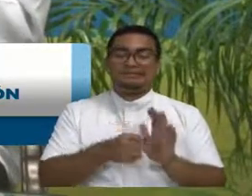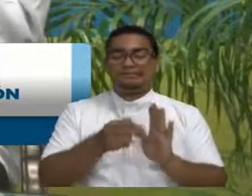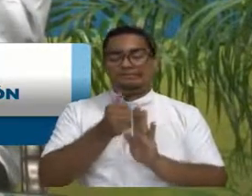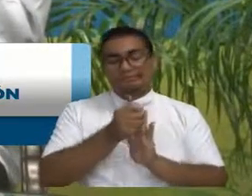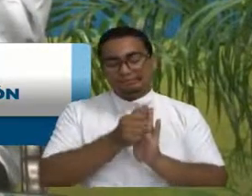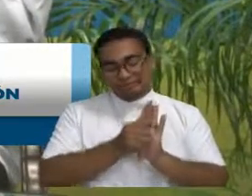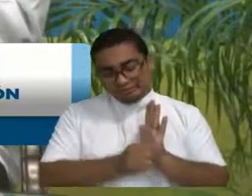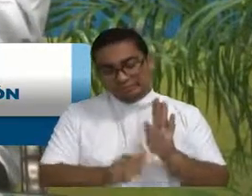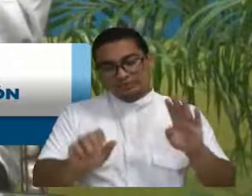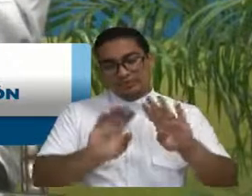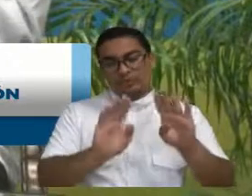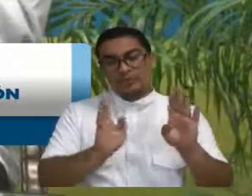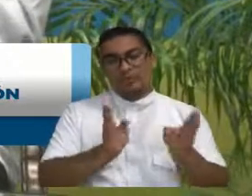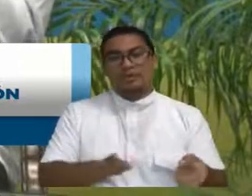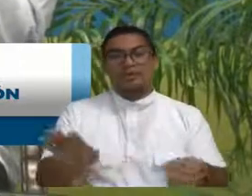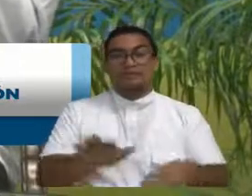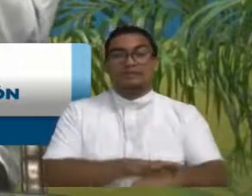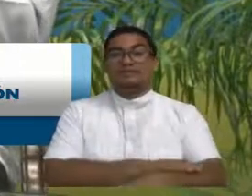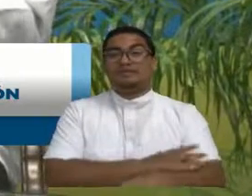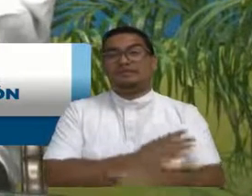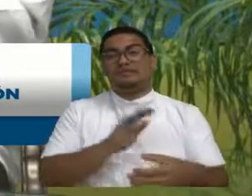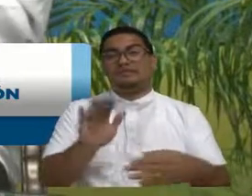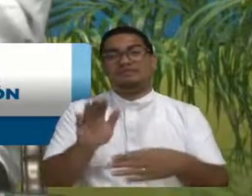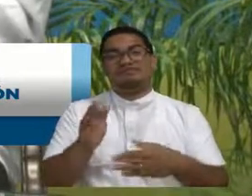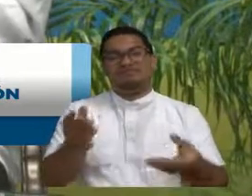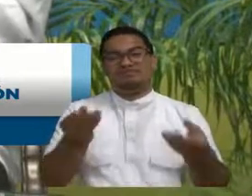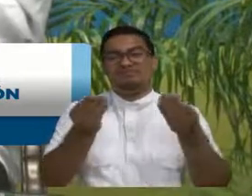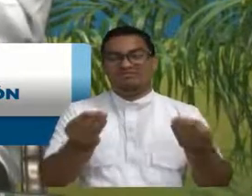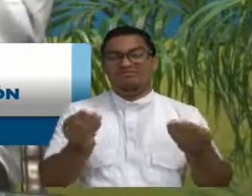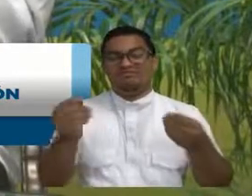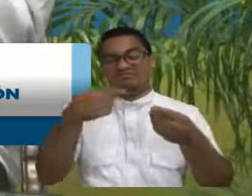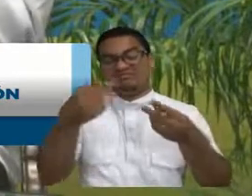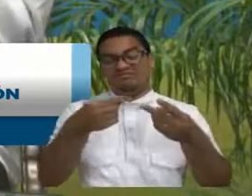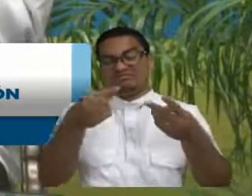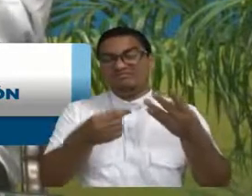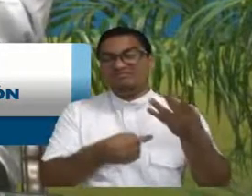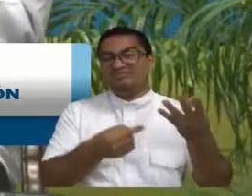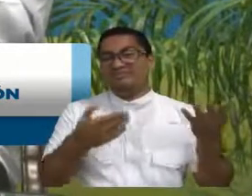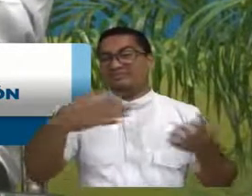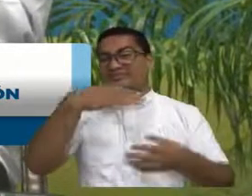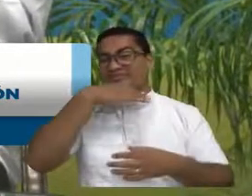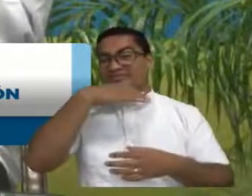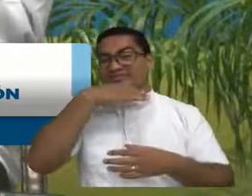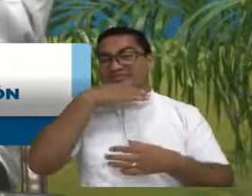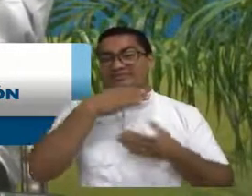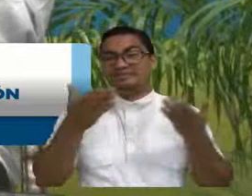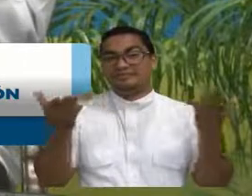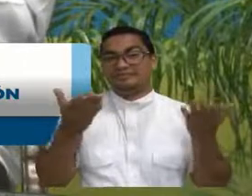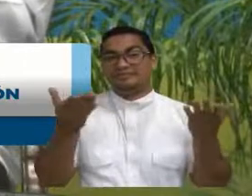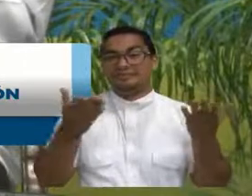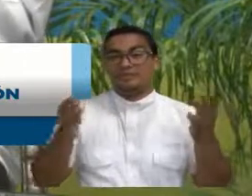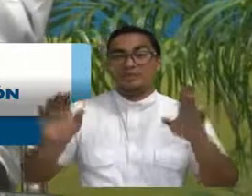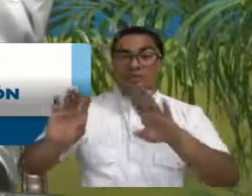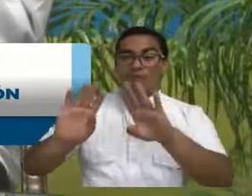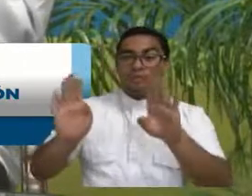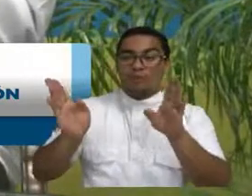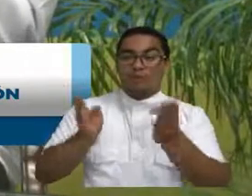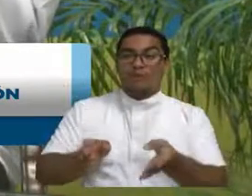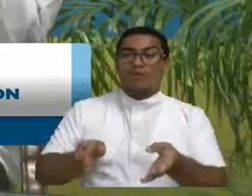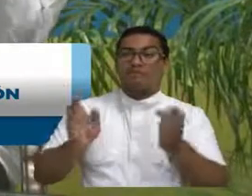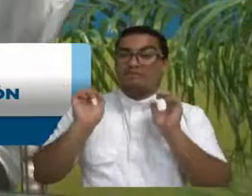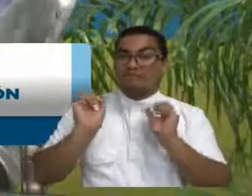los síntomas lógicamente van a ser más intensos y van a dificultar a esta mujer